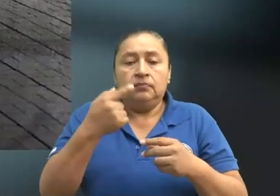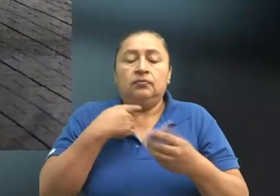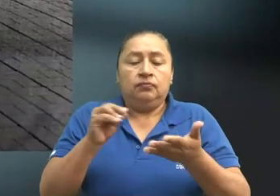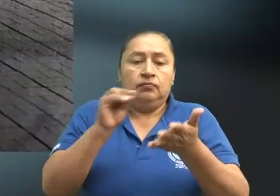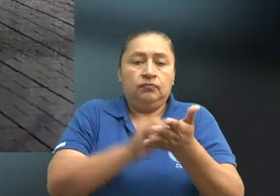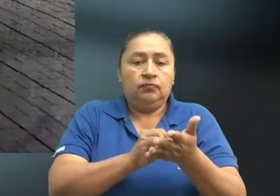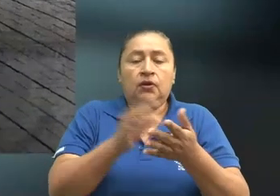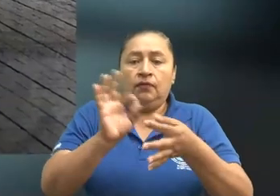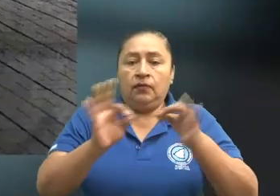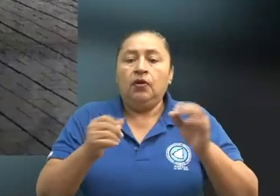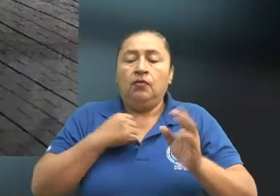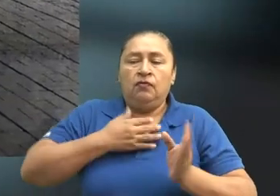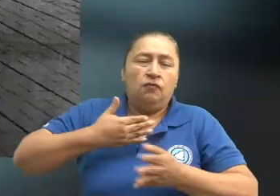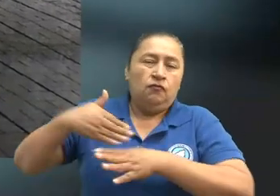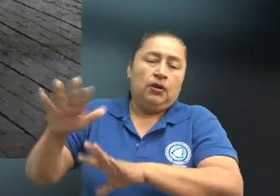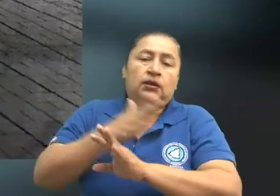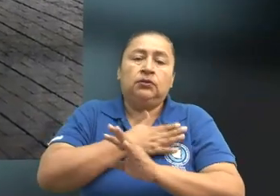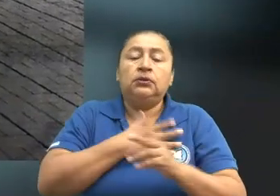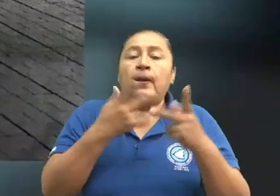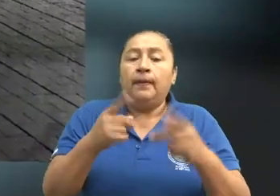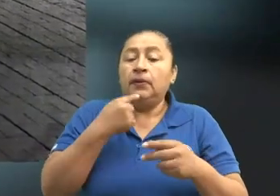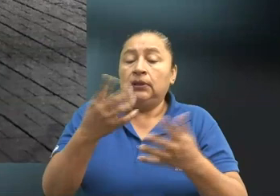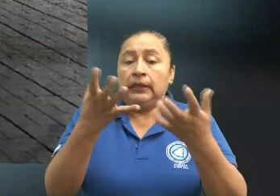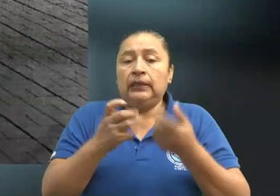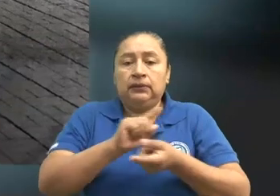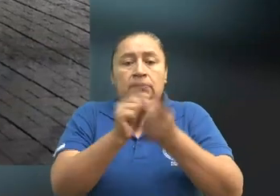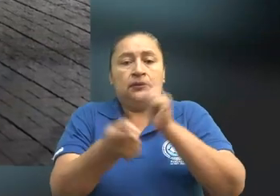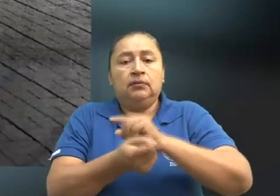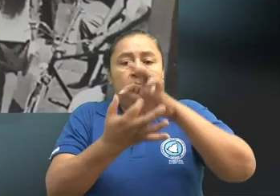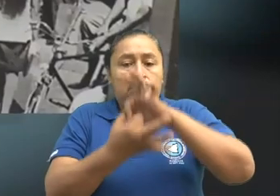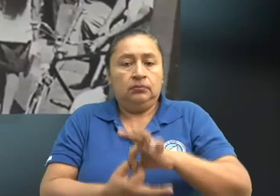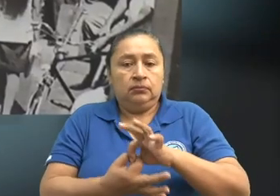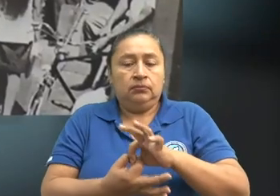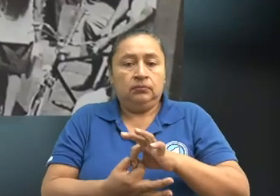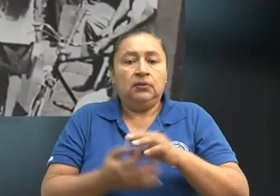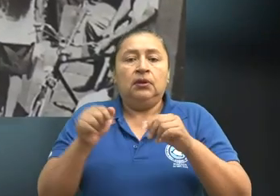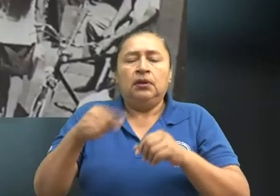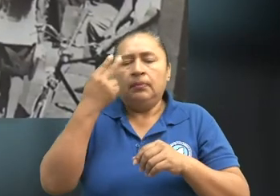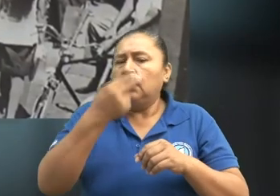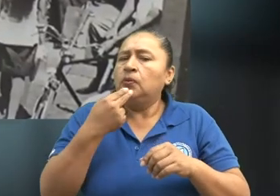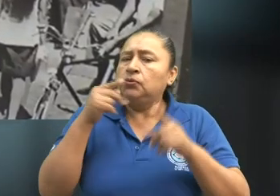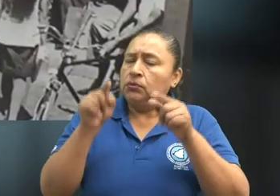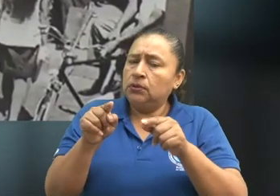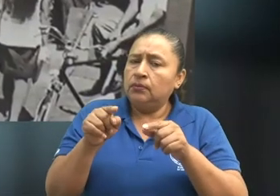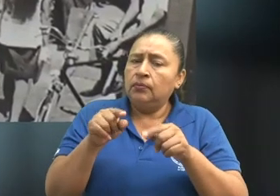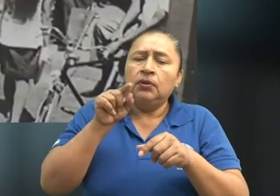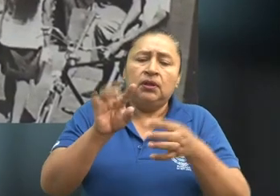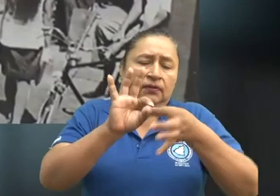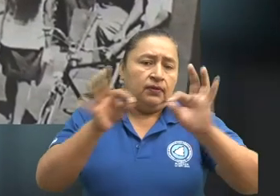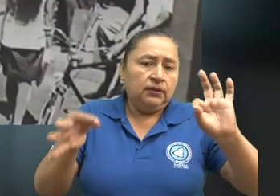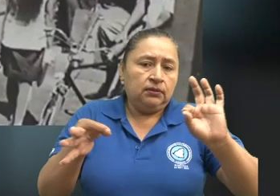un término popular, fuera Somoza, claro, pero lo que planteaban era un cambio de sistema, claro, en sí. Ahí le consulto a partir de esos postulados